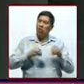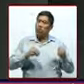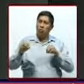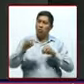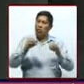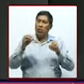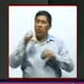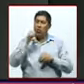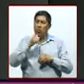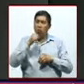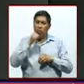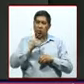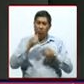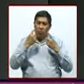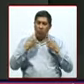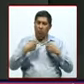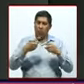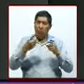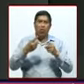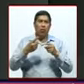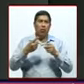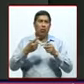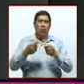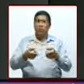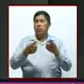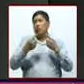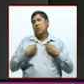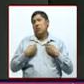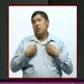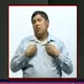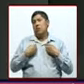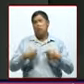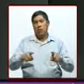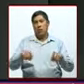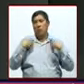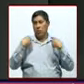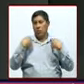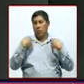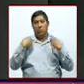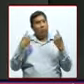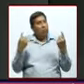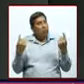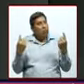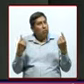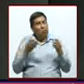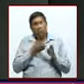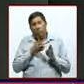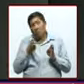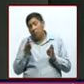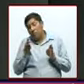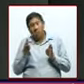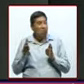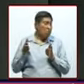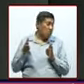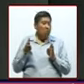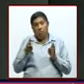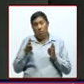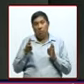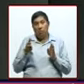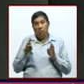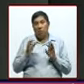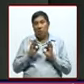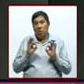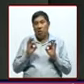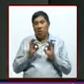mujer. Se ve, van, el perro vuelve a la entrada, se vuelven a salir, vuelven a entrar, otra vez se hacen a un lado para ver si alguien sale. No